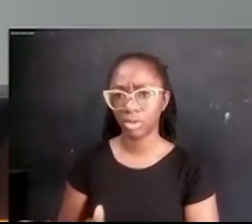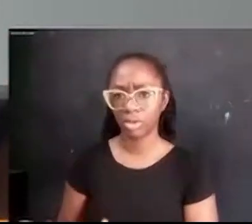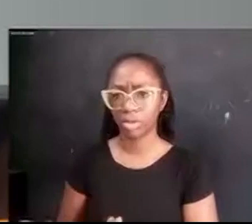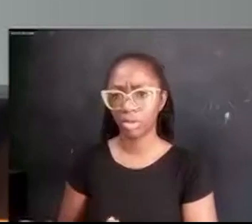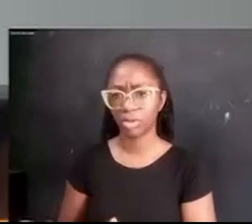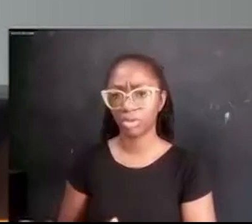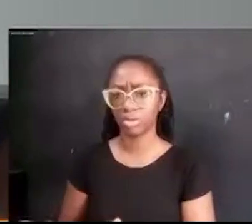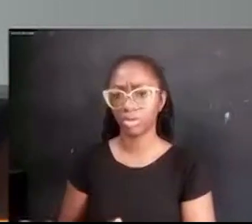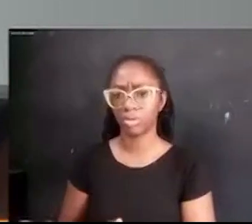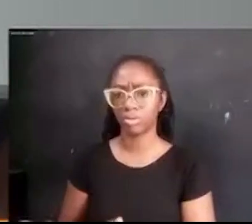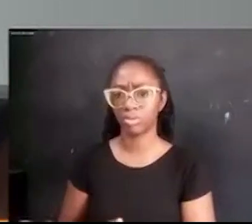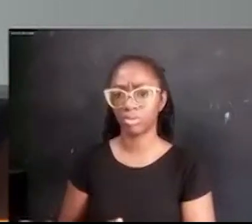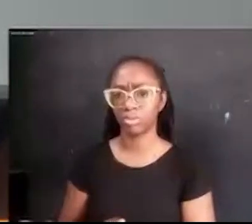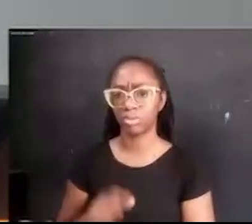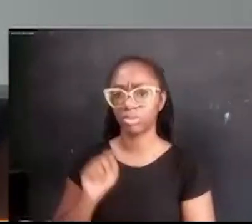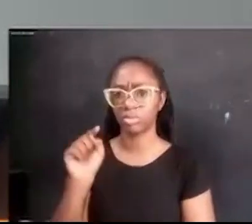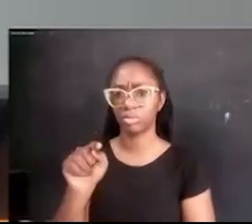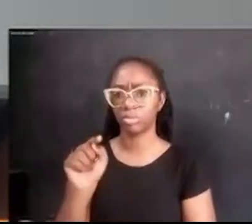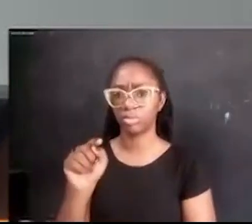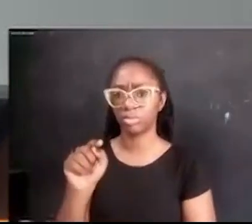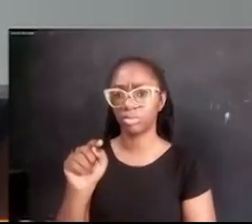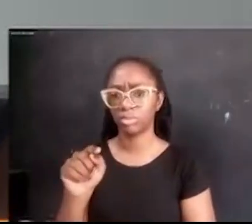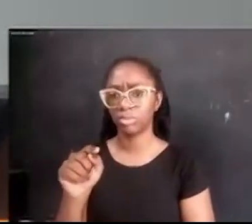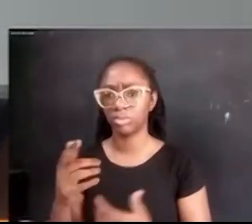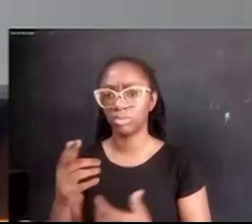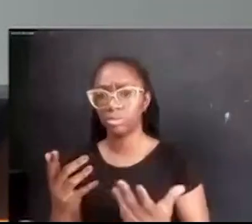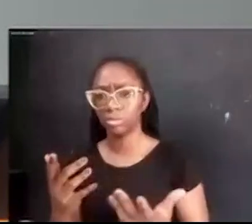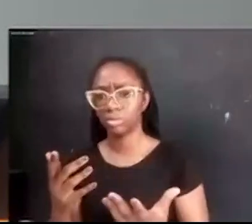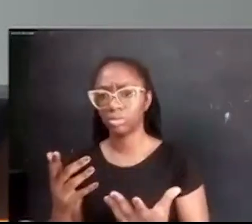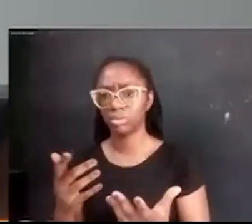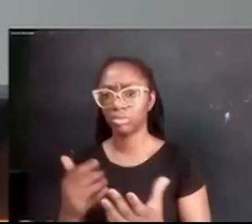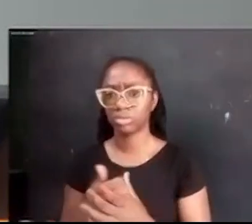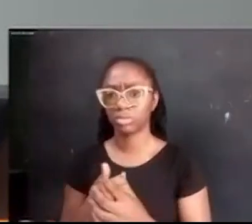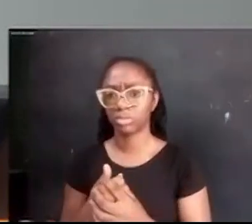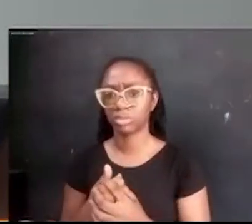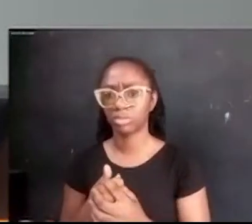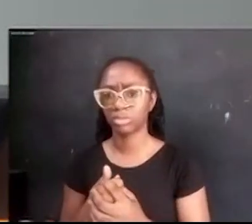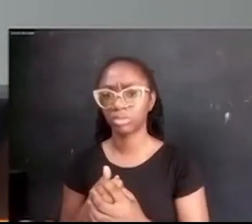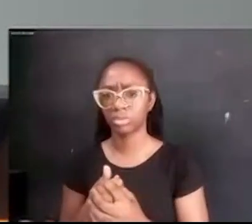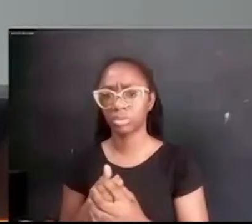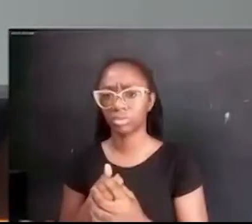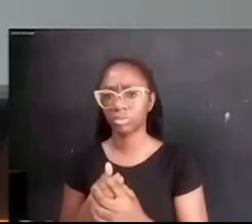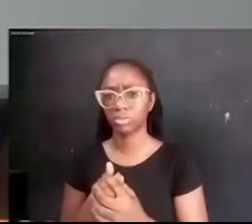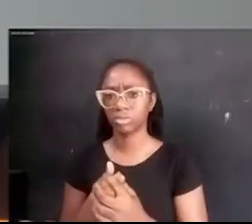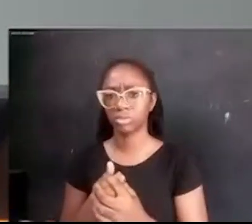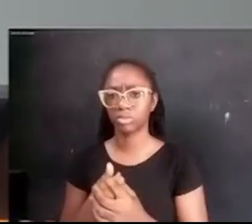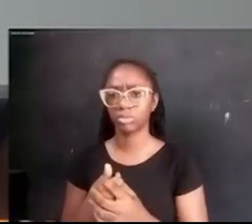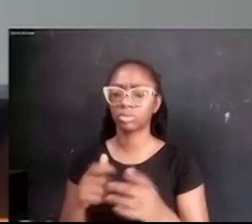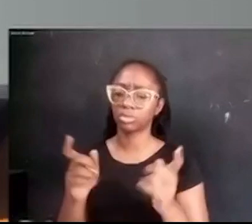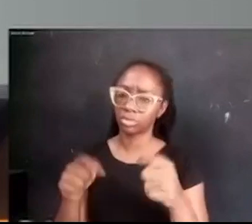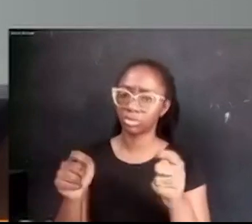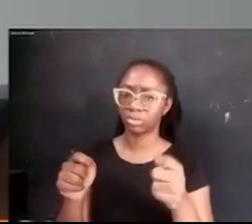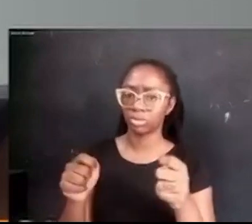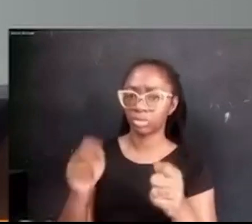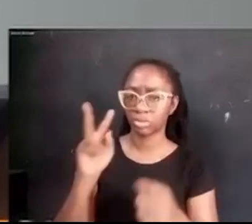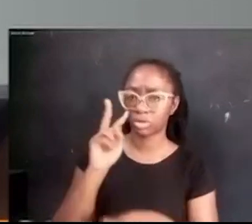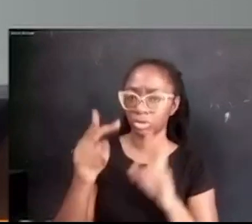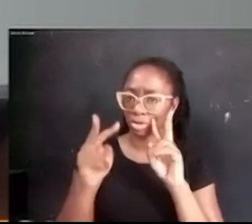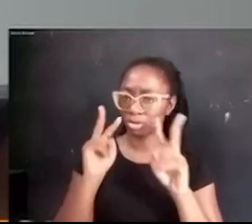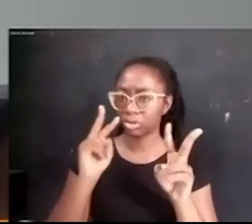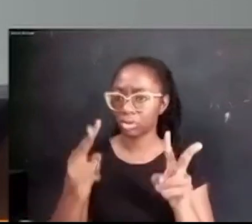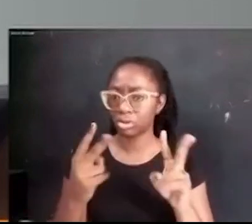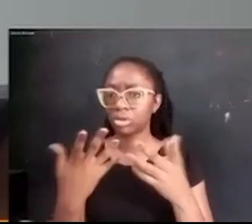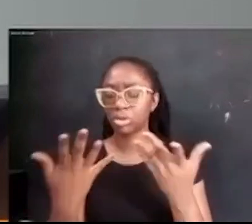en consulta con un comité ah, en el que participarían los parlamentarios y el texto